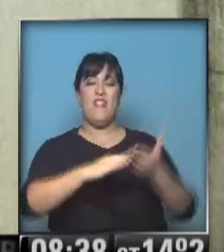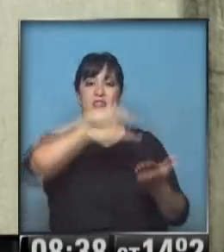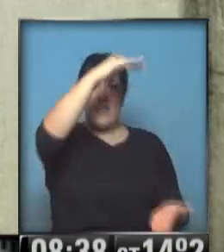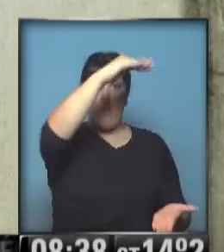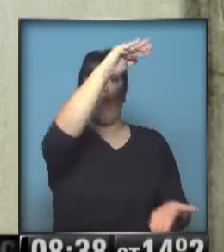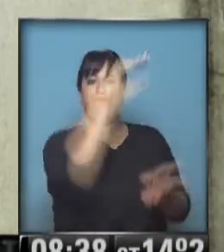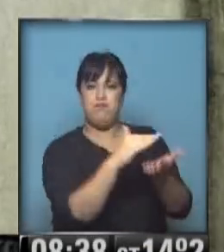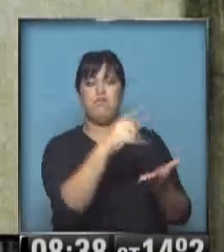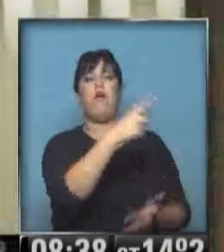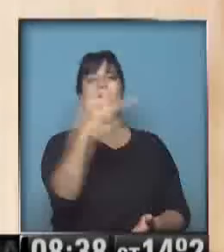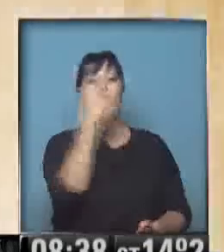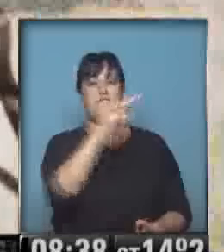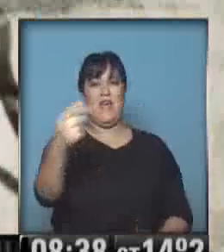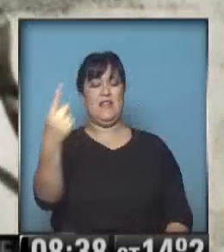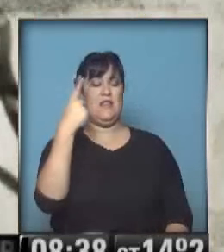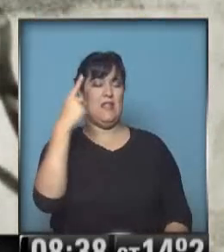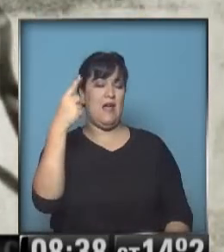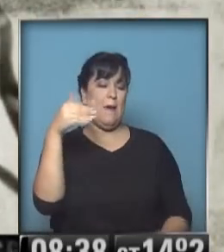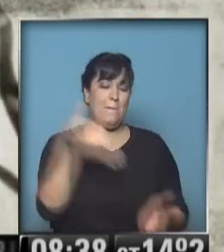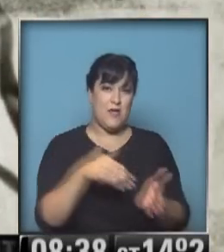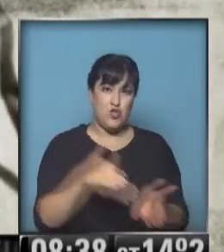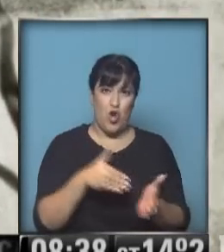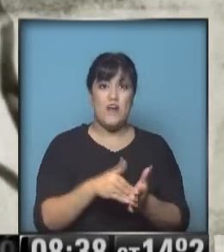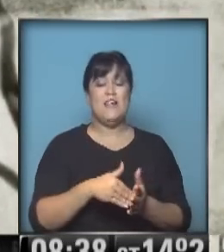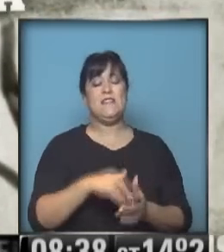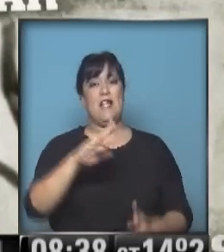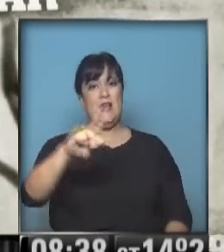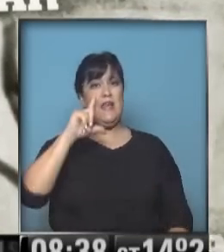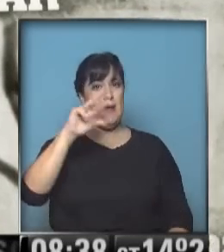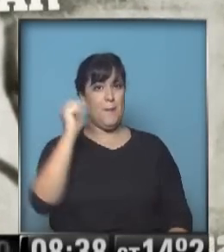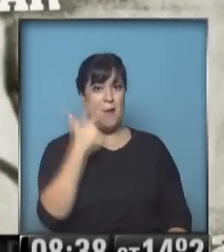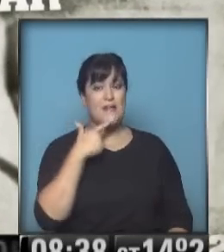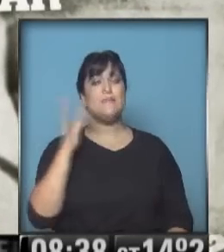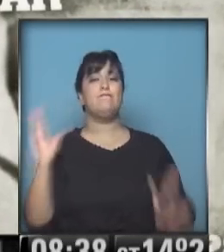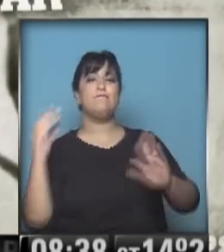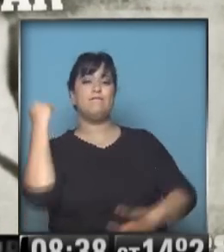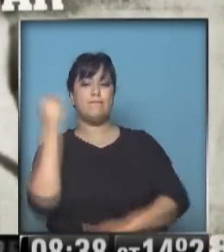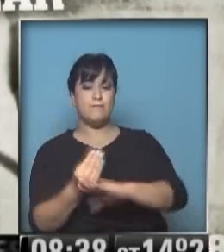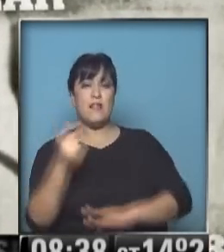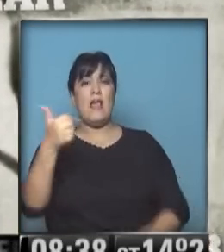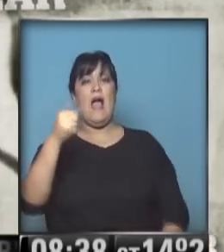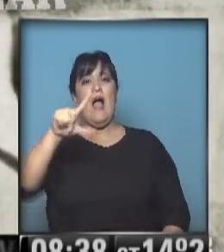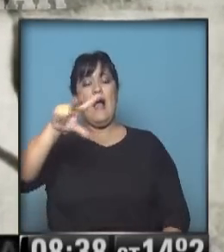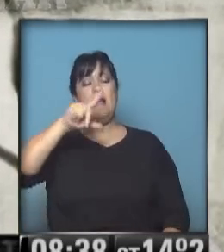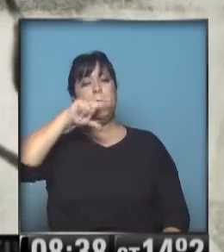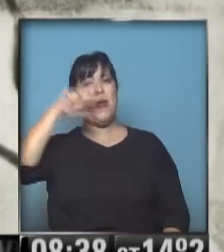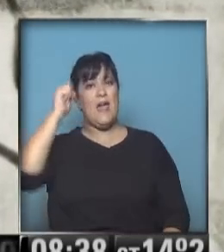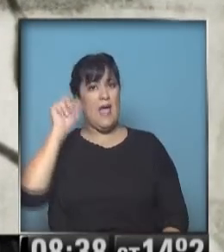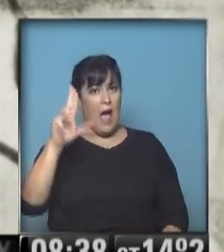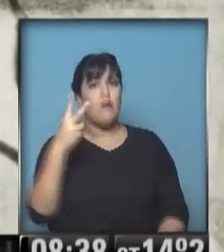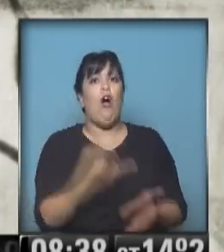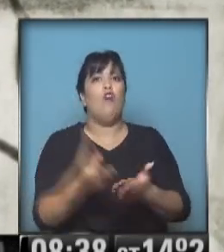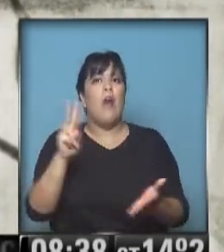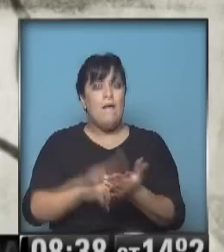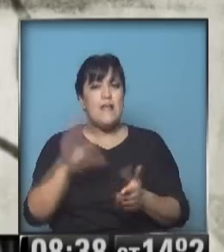millones de libras esterlinas en 1921 con la presidencia de Marcelo torcuato de alvear El endeudamiento vuelve a